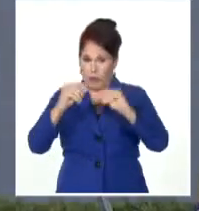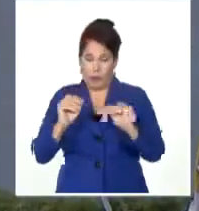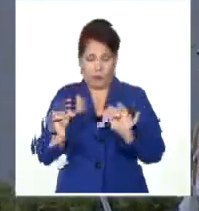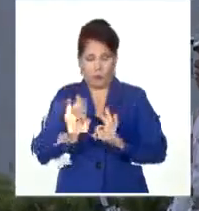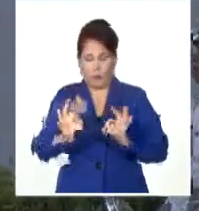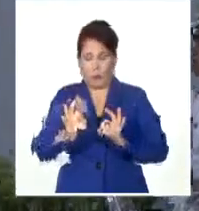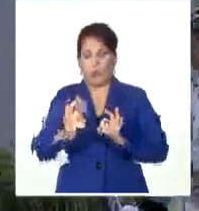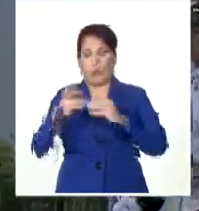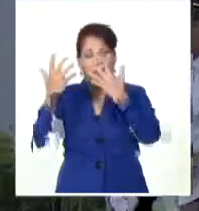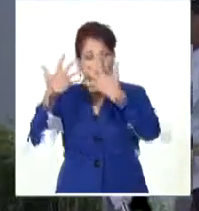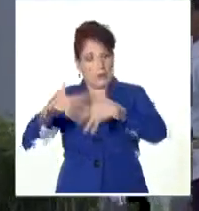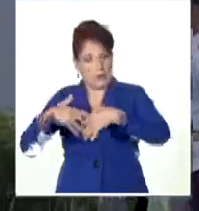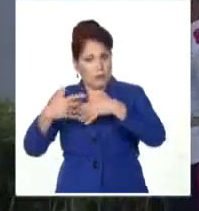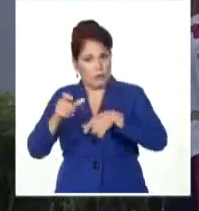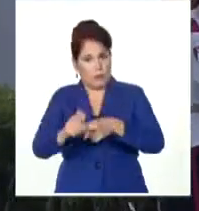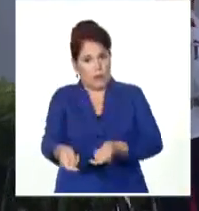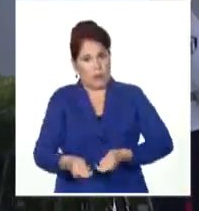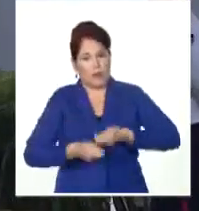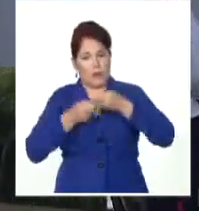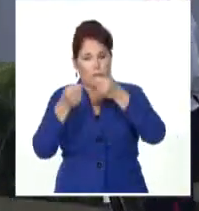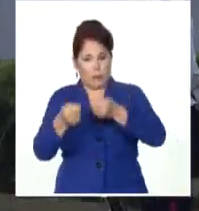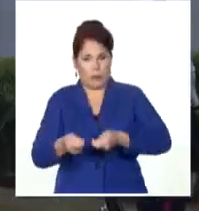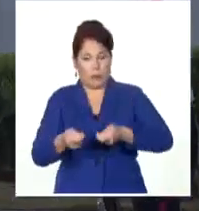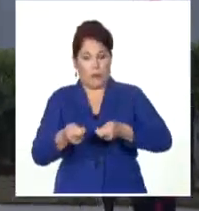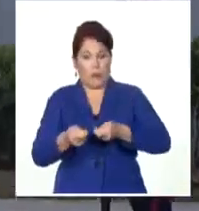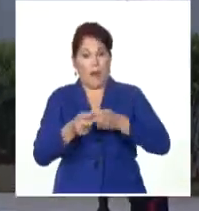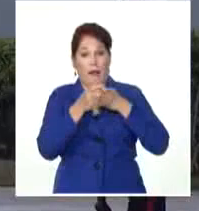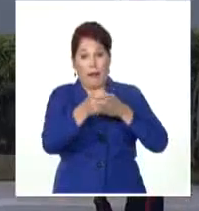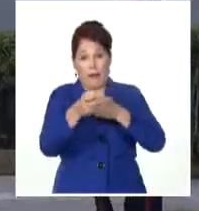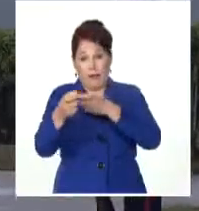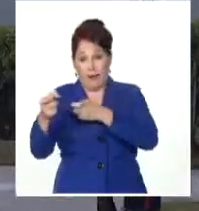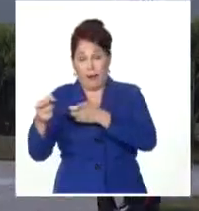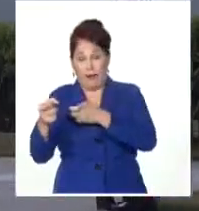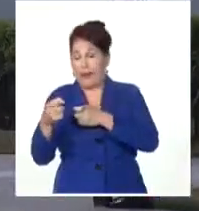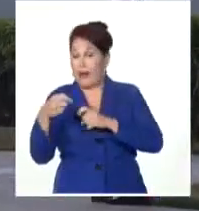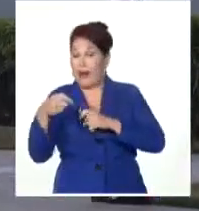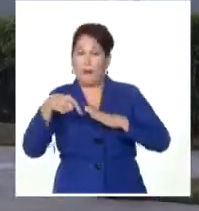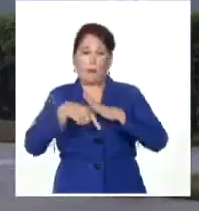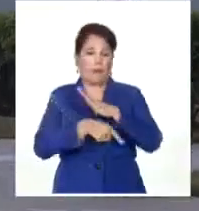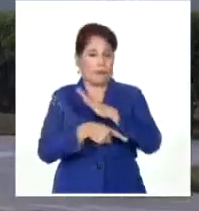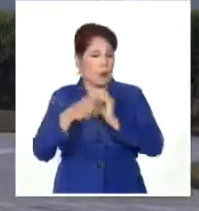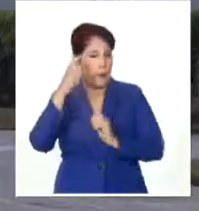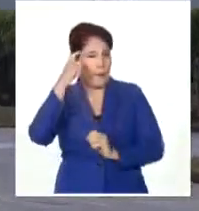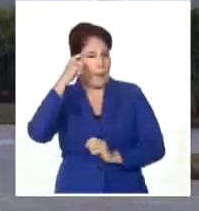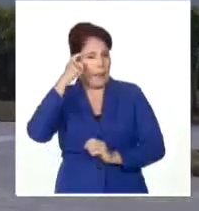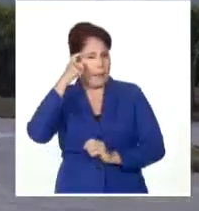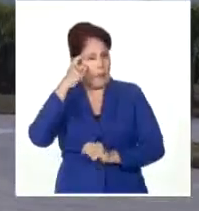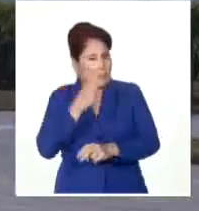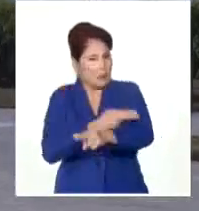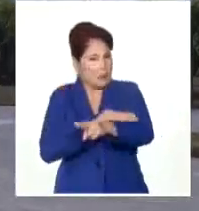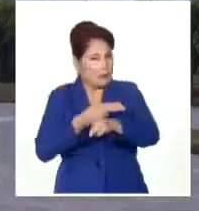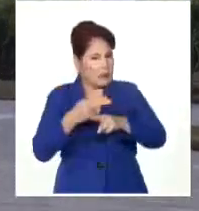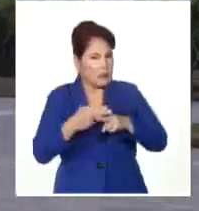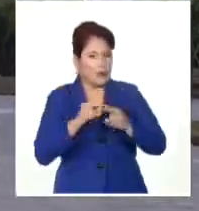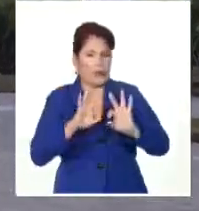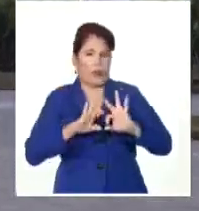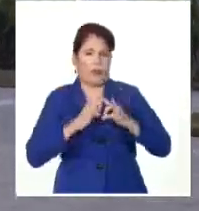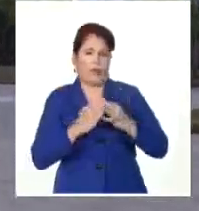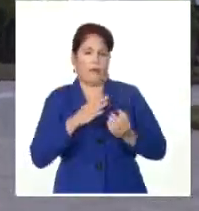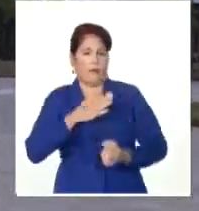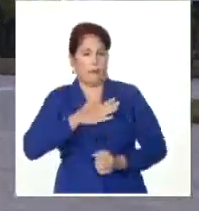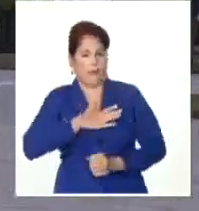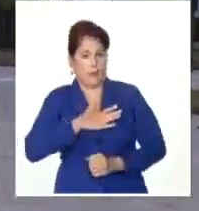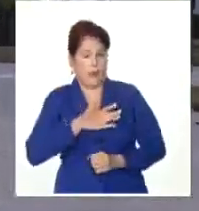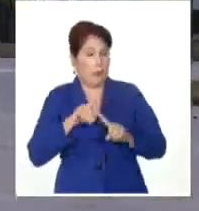a la agricultura. La guerra ha dejado una profunda huella en la historia de cada familia,